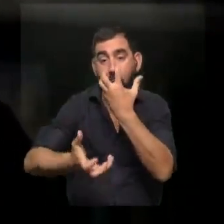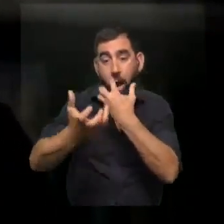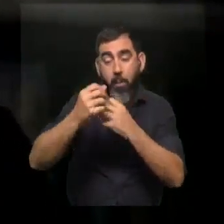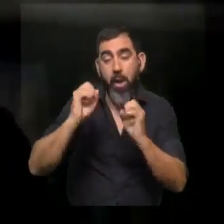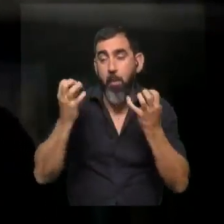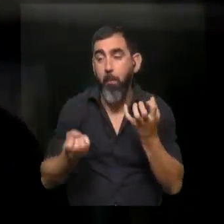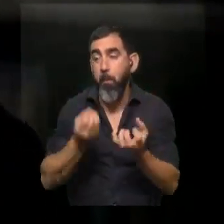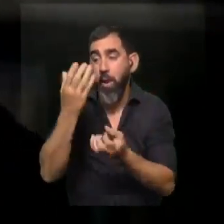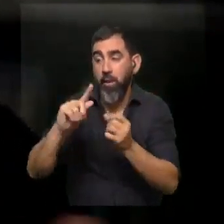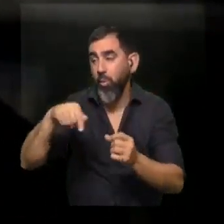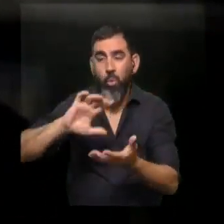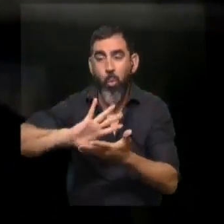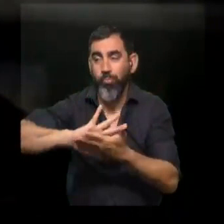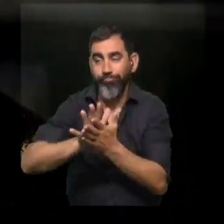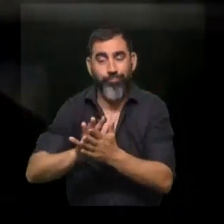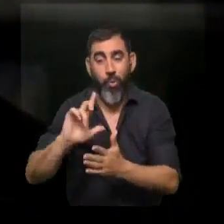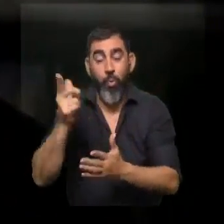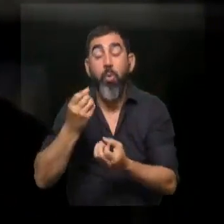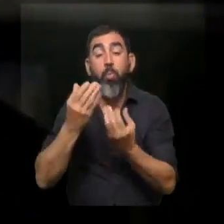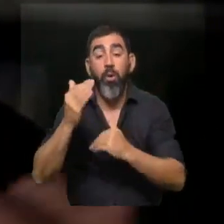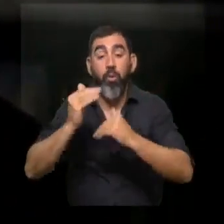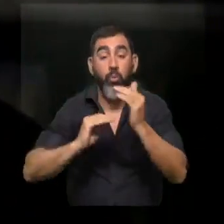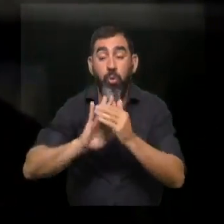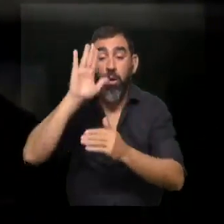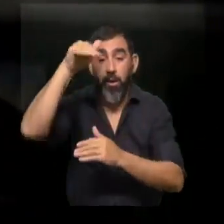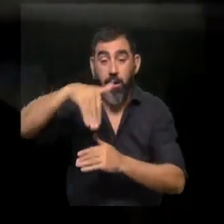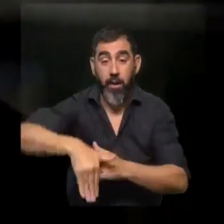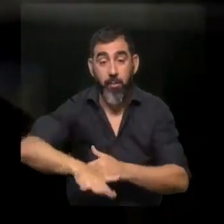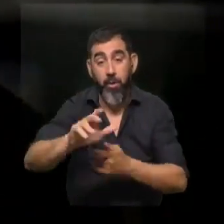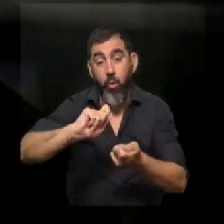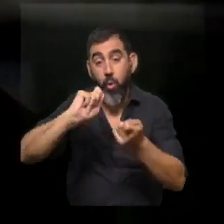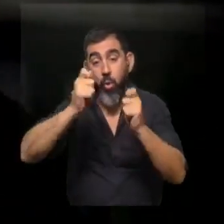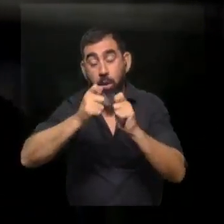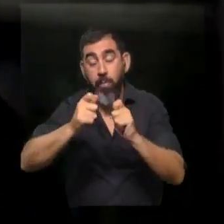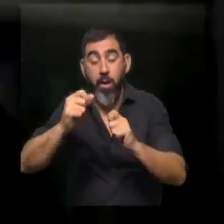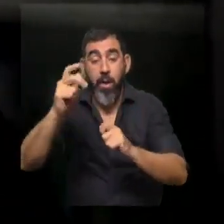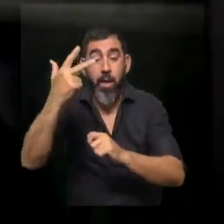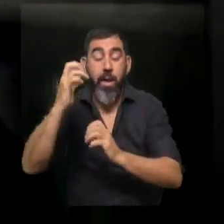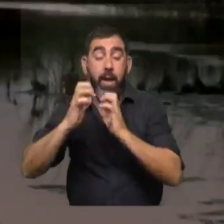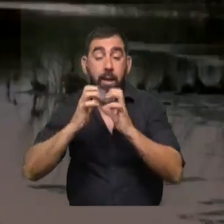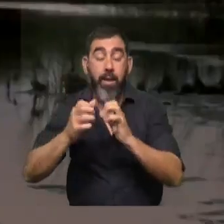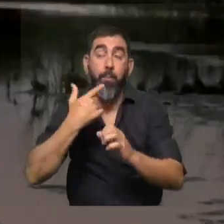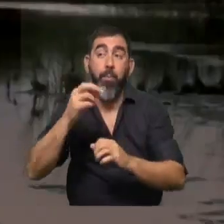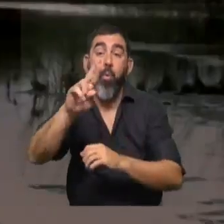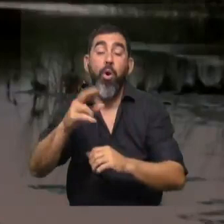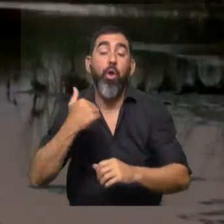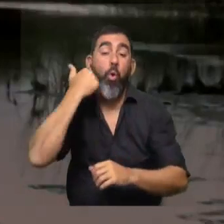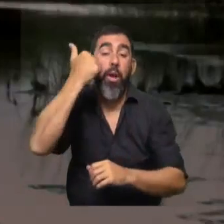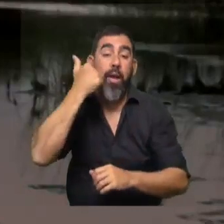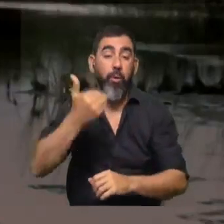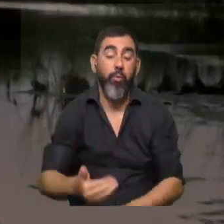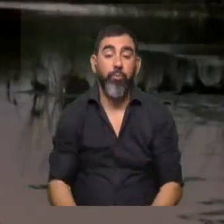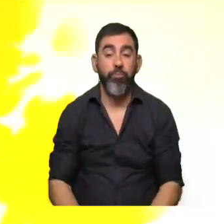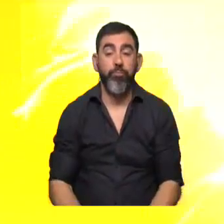ya no están presentes a causa, por ejemplo, de la construcción de represas o la modificación de la hidrología, como ha pasado en el Río Negro con otras especies.